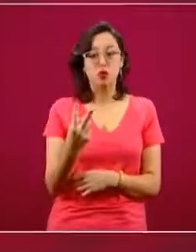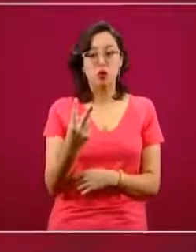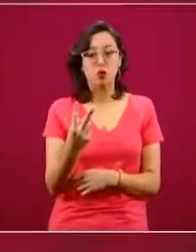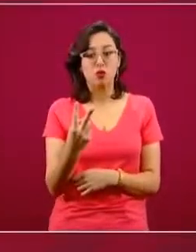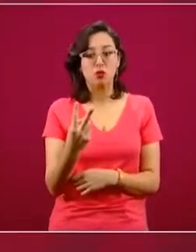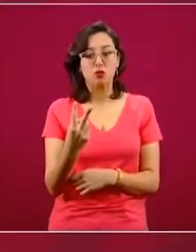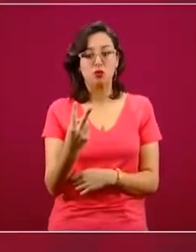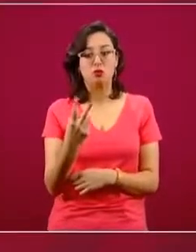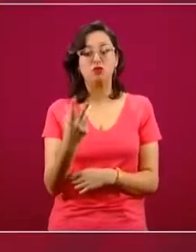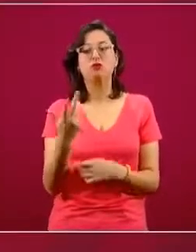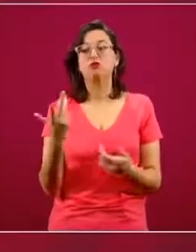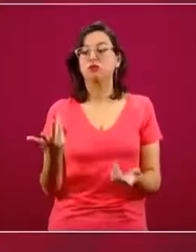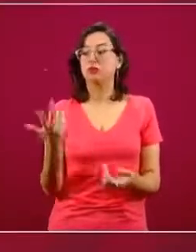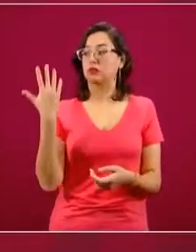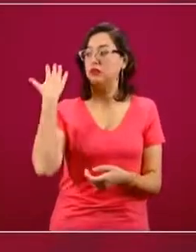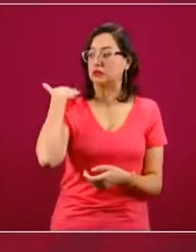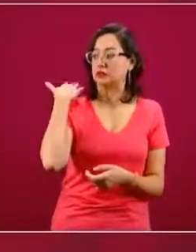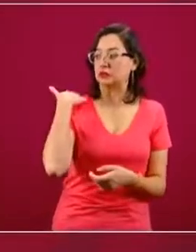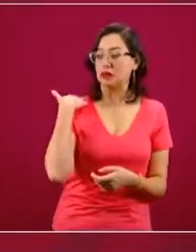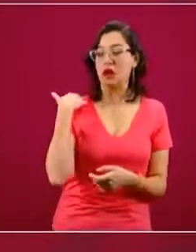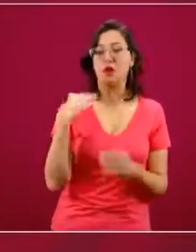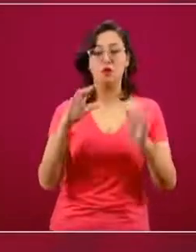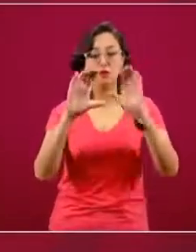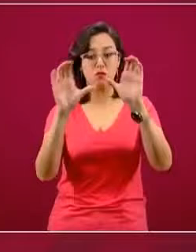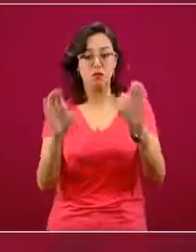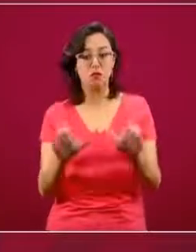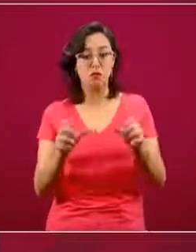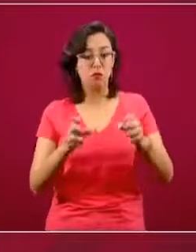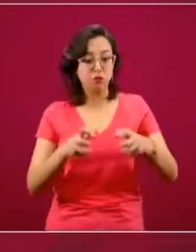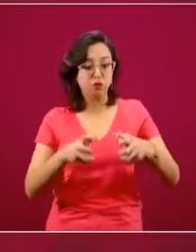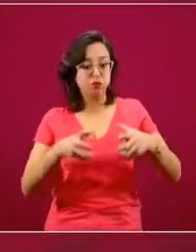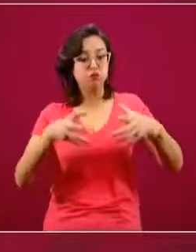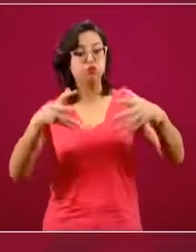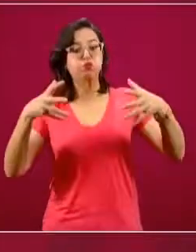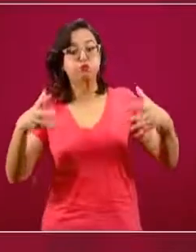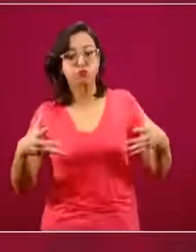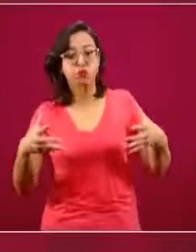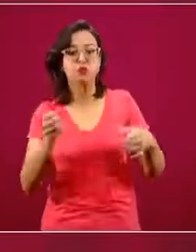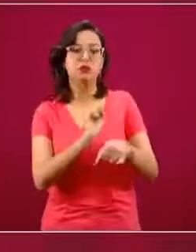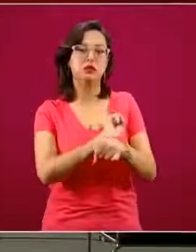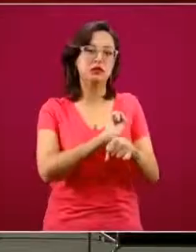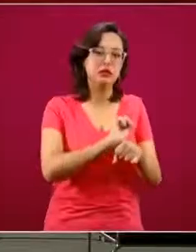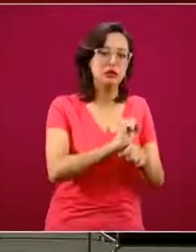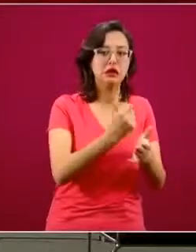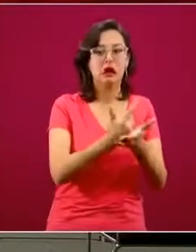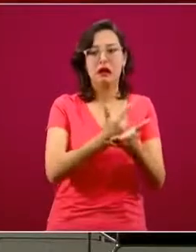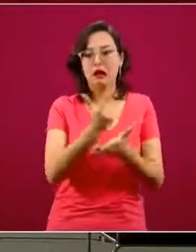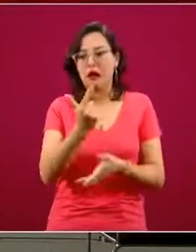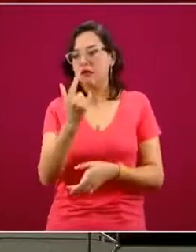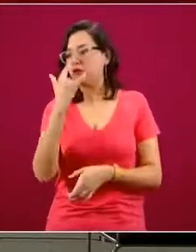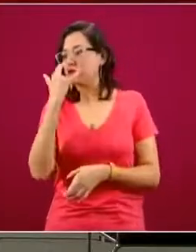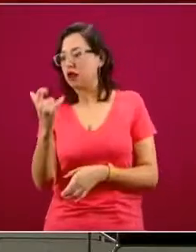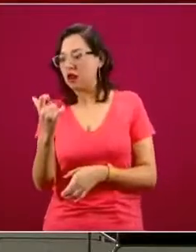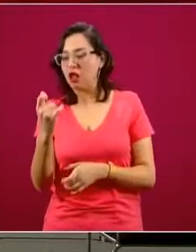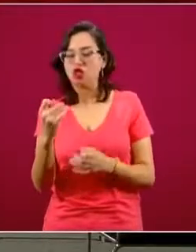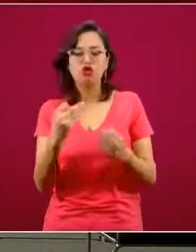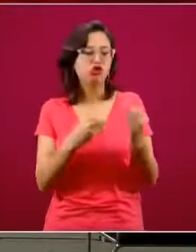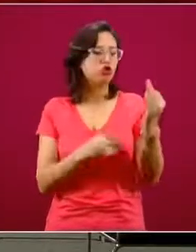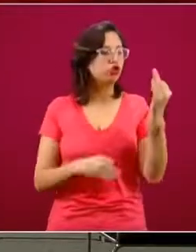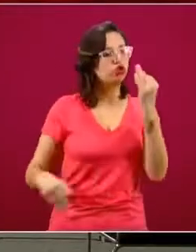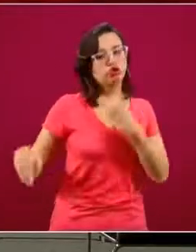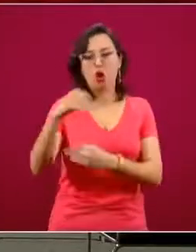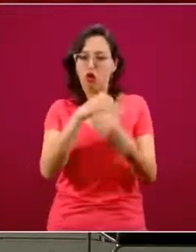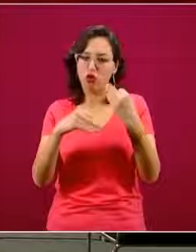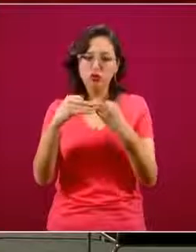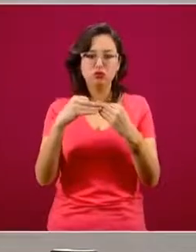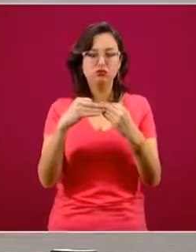toda neumonitis, toda neumonía típica es COVID, a menos que se muestre